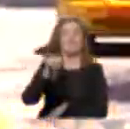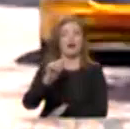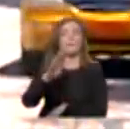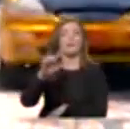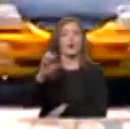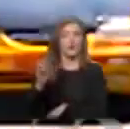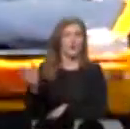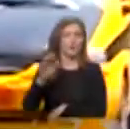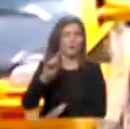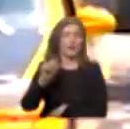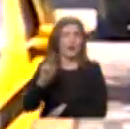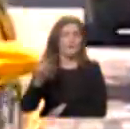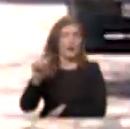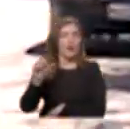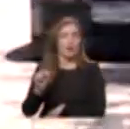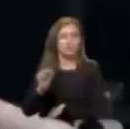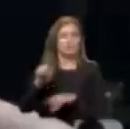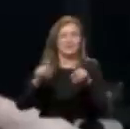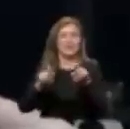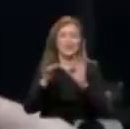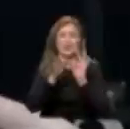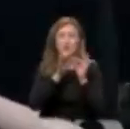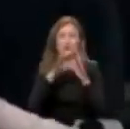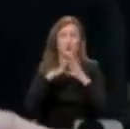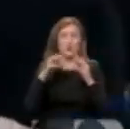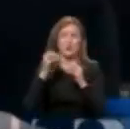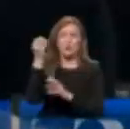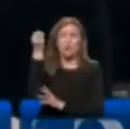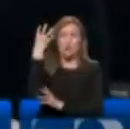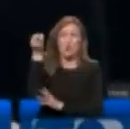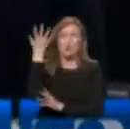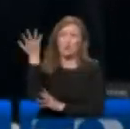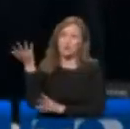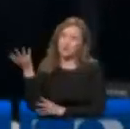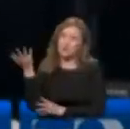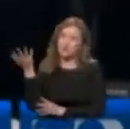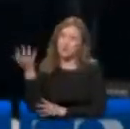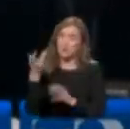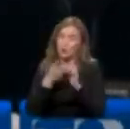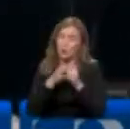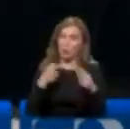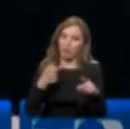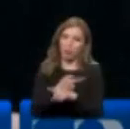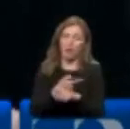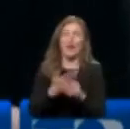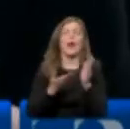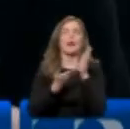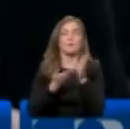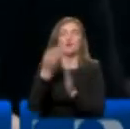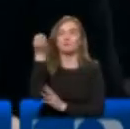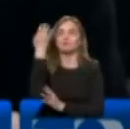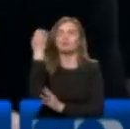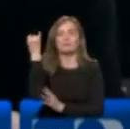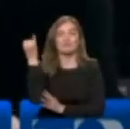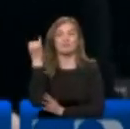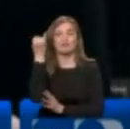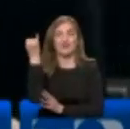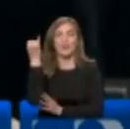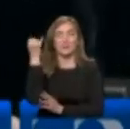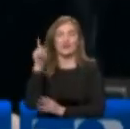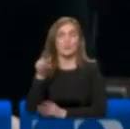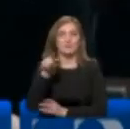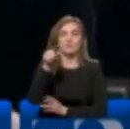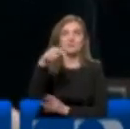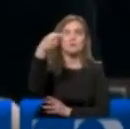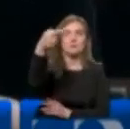una racionalización de los semáforos. Posibilitar que los flujos no generen embotellamientos con semáforos inteligentes, sobre todo en